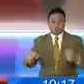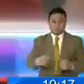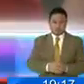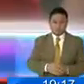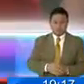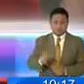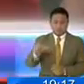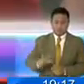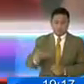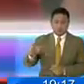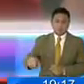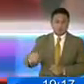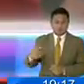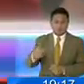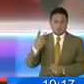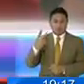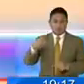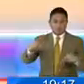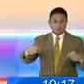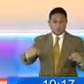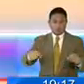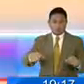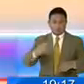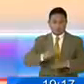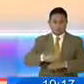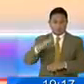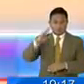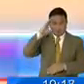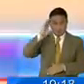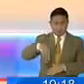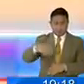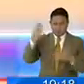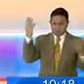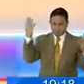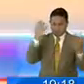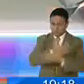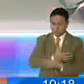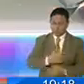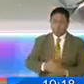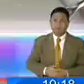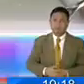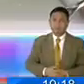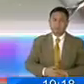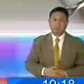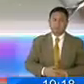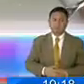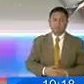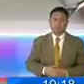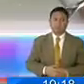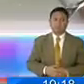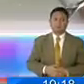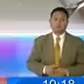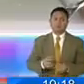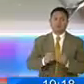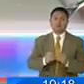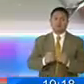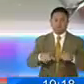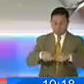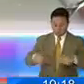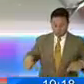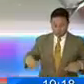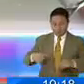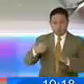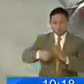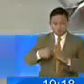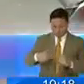Aparentemente los detenidos operaban en dos motocicletas para despistar a los uniformados que los buscaban. El número de chasis está adulterado y el número de motor,